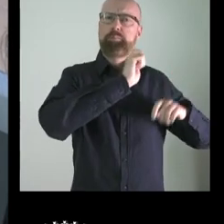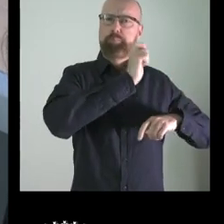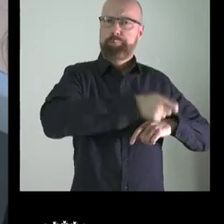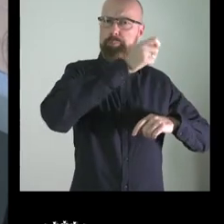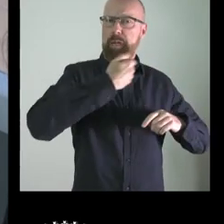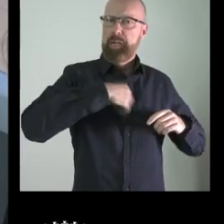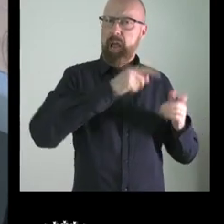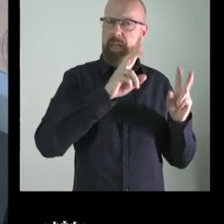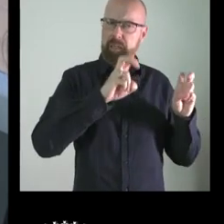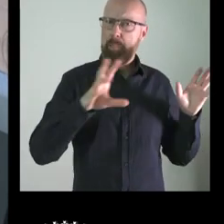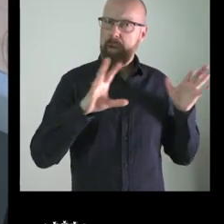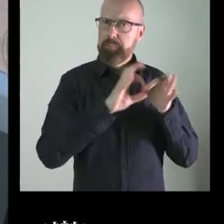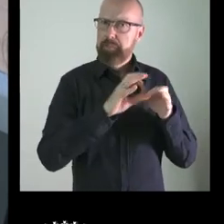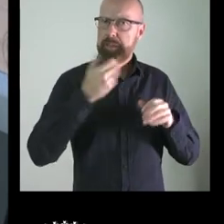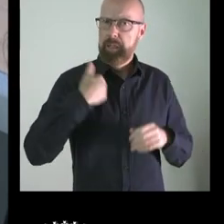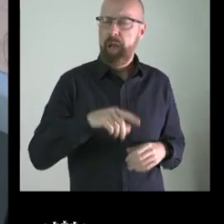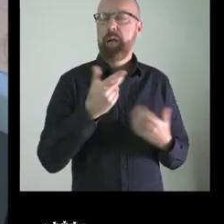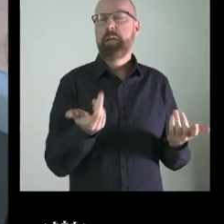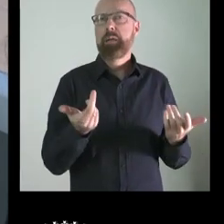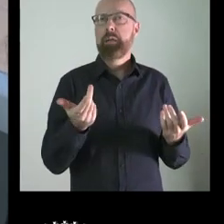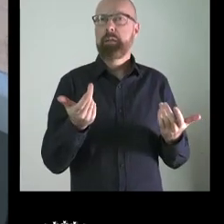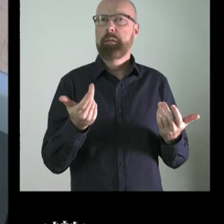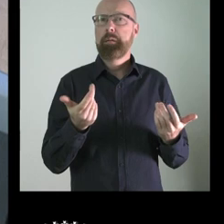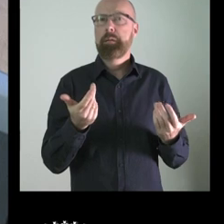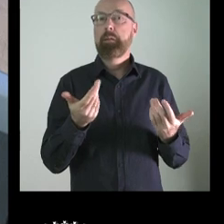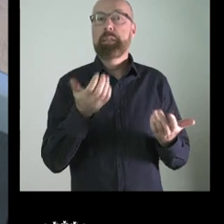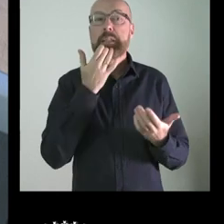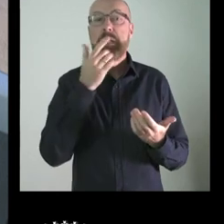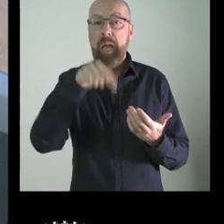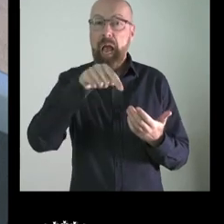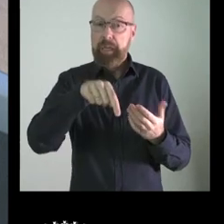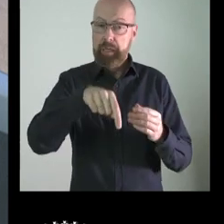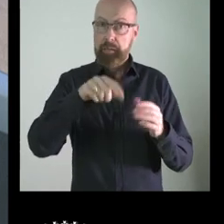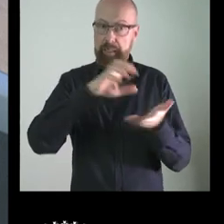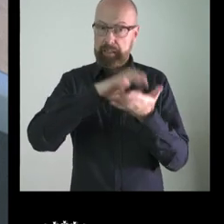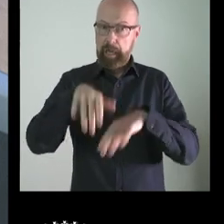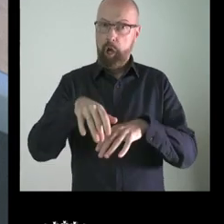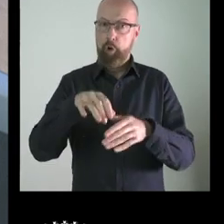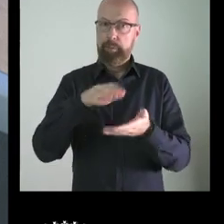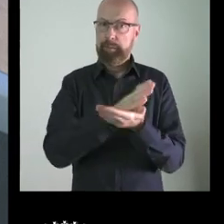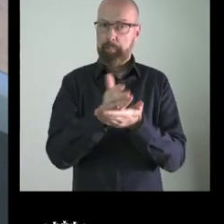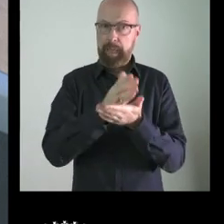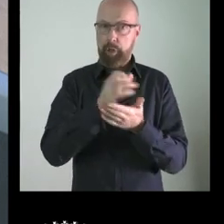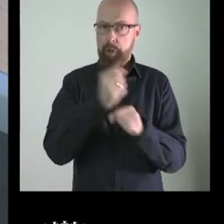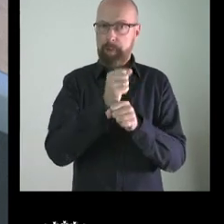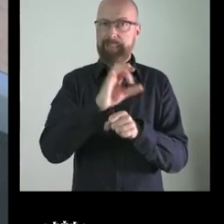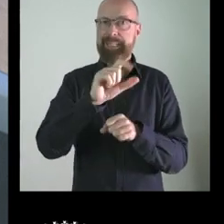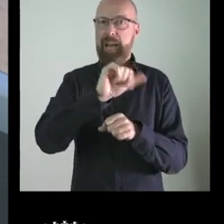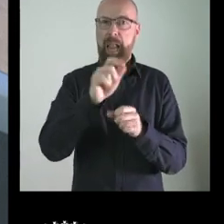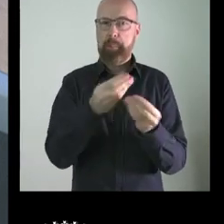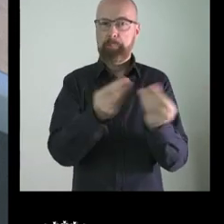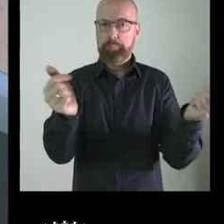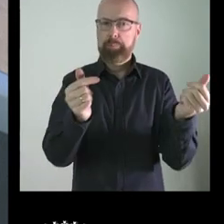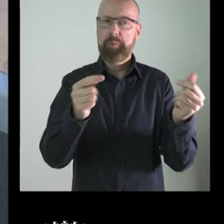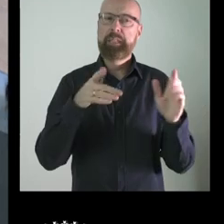este asunto y que por tanto si se suprime el Cerda estaríamos ante una ilegalidad manifiesta Por